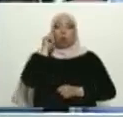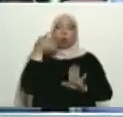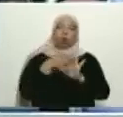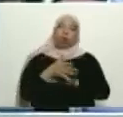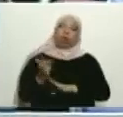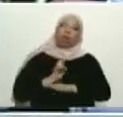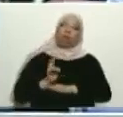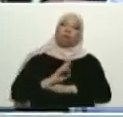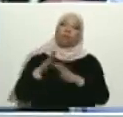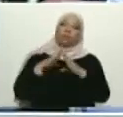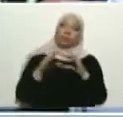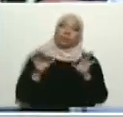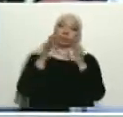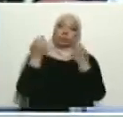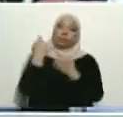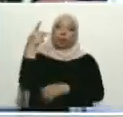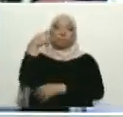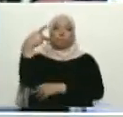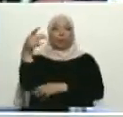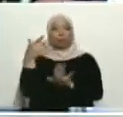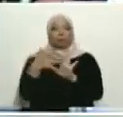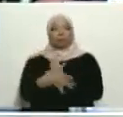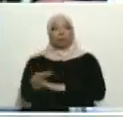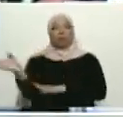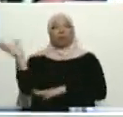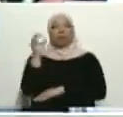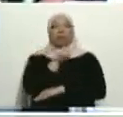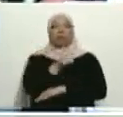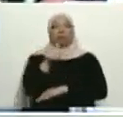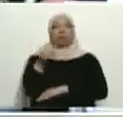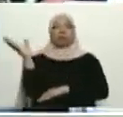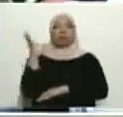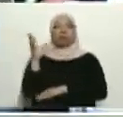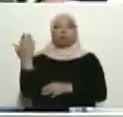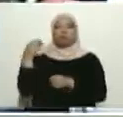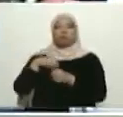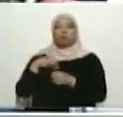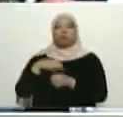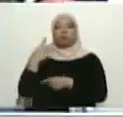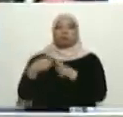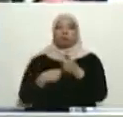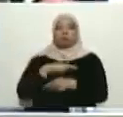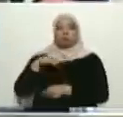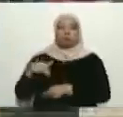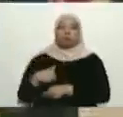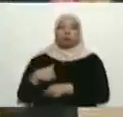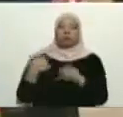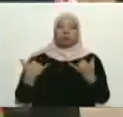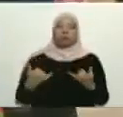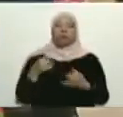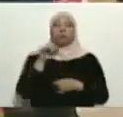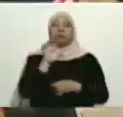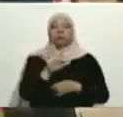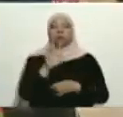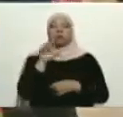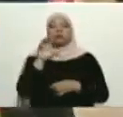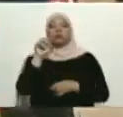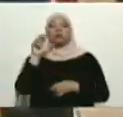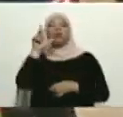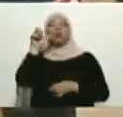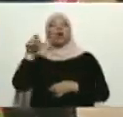de todas las parroquias en Caracas central barrio arriba quinientas cincuenta